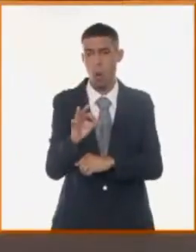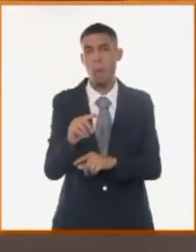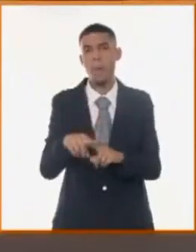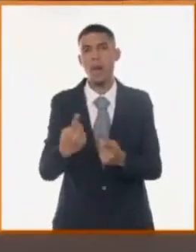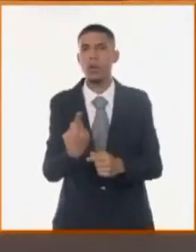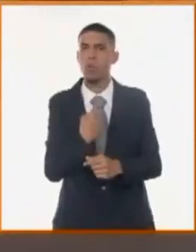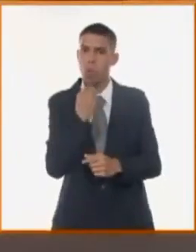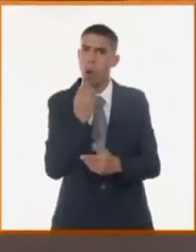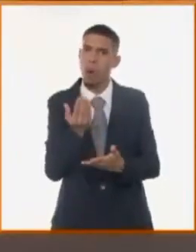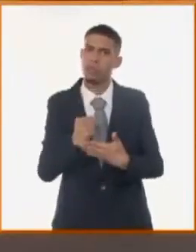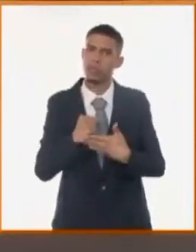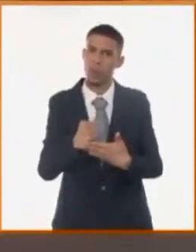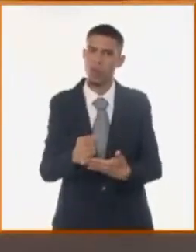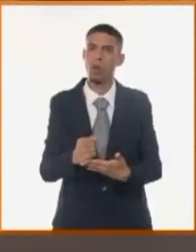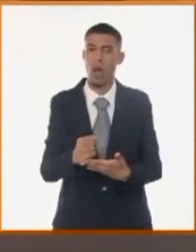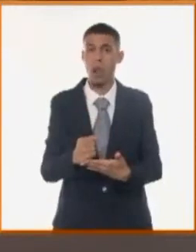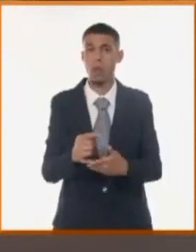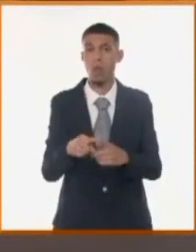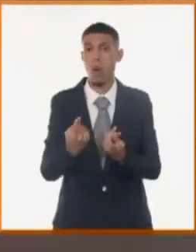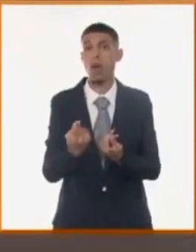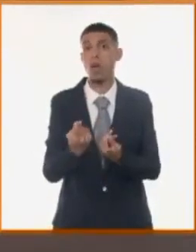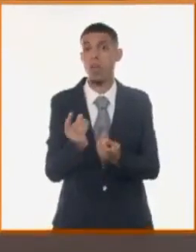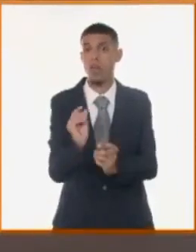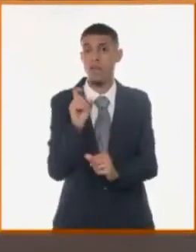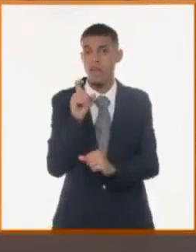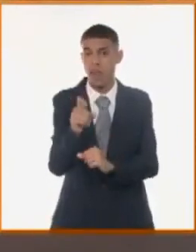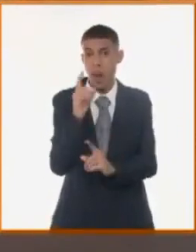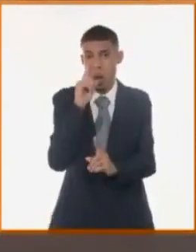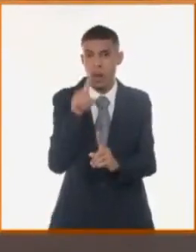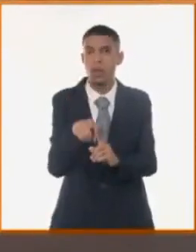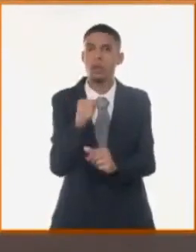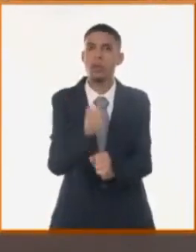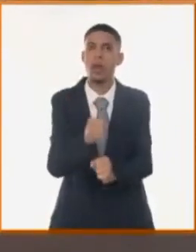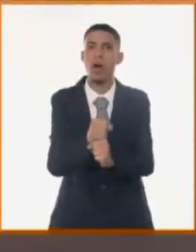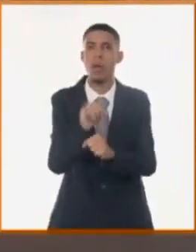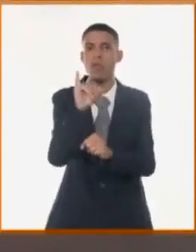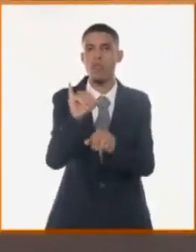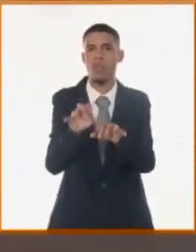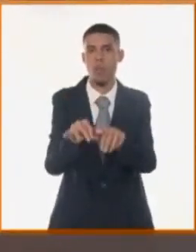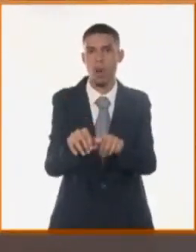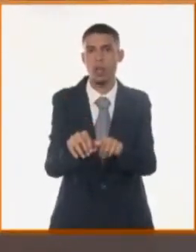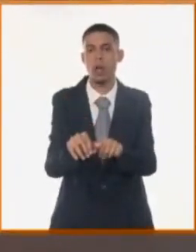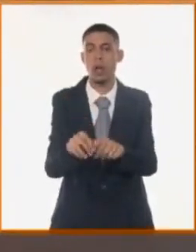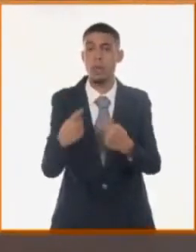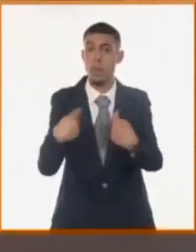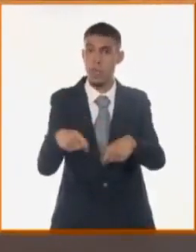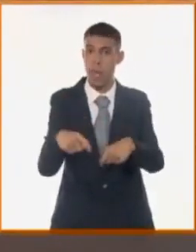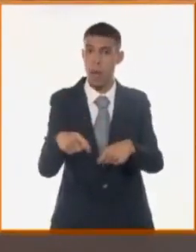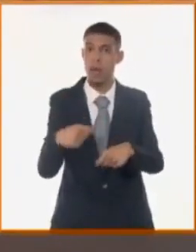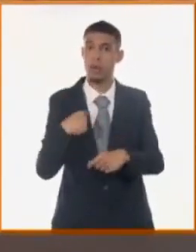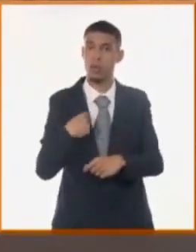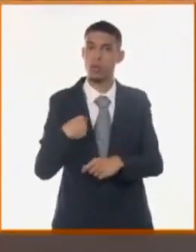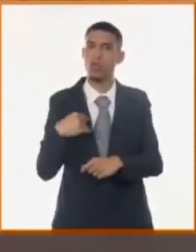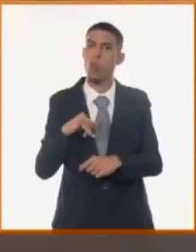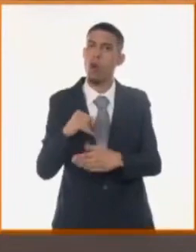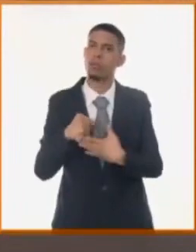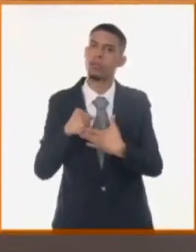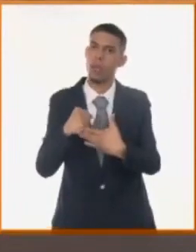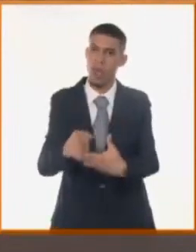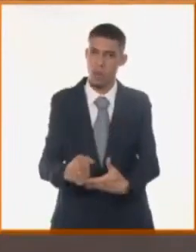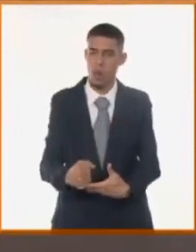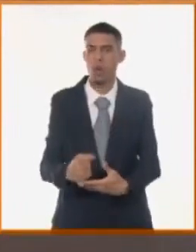del sector de la informática y las comunicaciones y tenemos incluso el deber de ponerlos a disposición de aquellos compañeros que los puedan